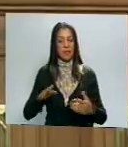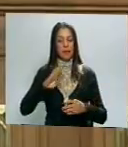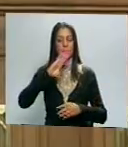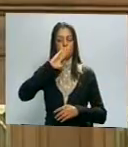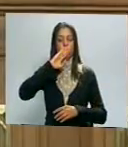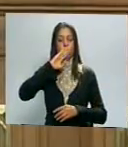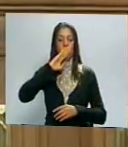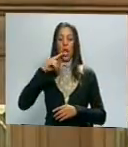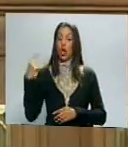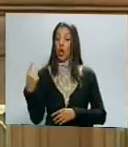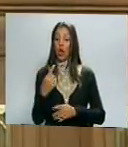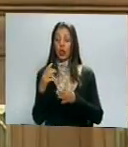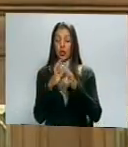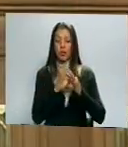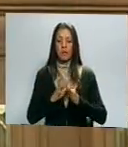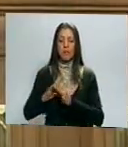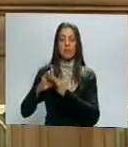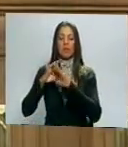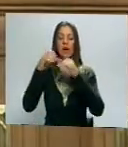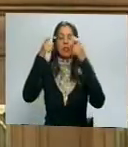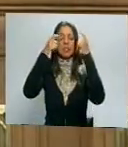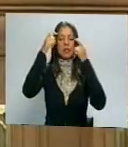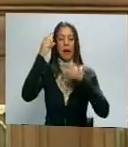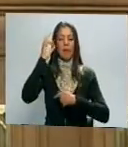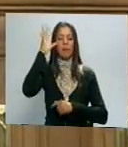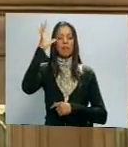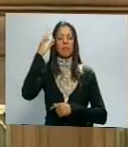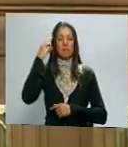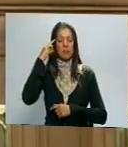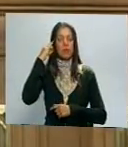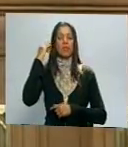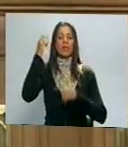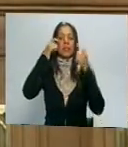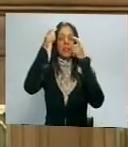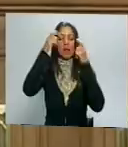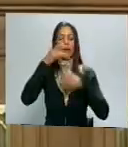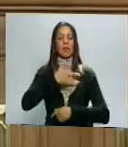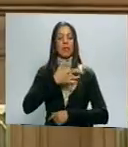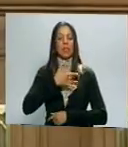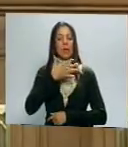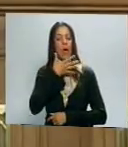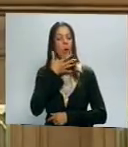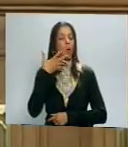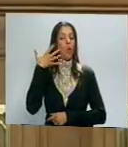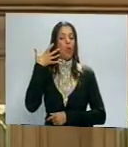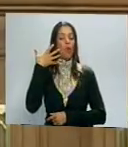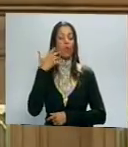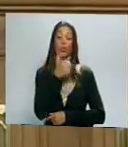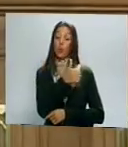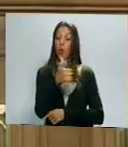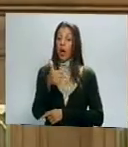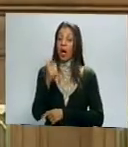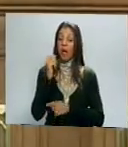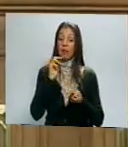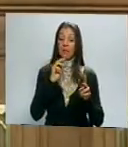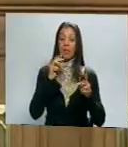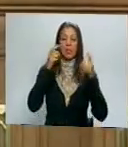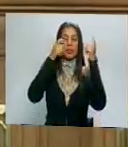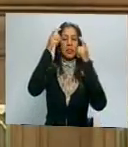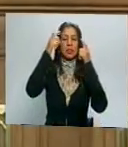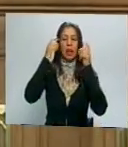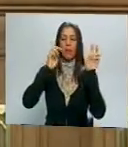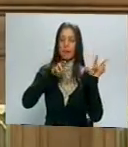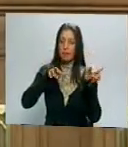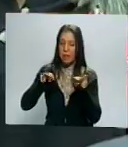bloque monolítico que dejó el comandante Hugo Chávez. Hugo Chávez tiene que sentirse orgulloso de cada uno de nosotros donde esté.